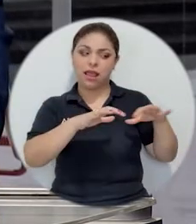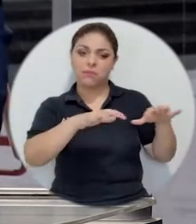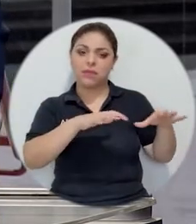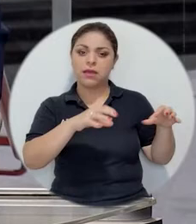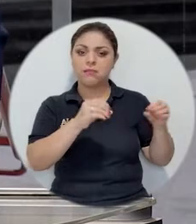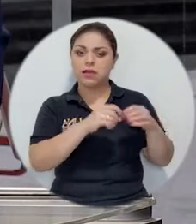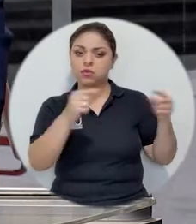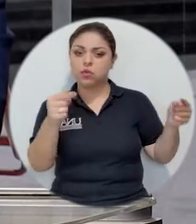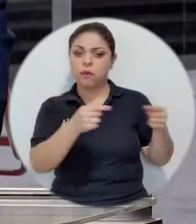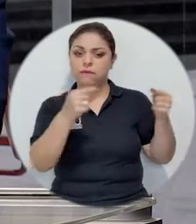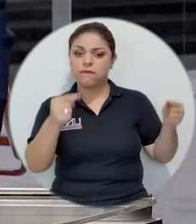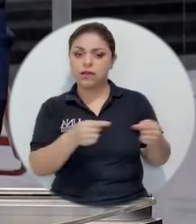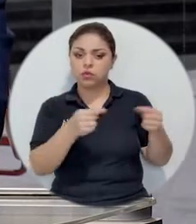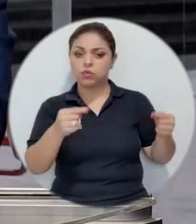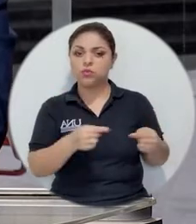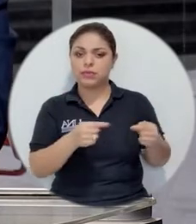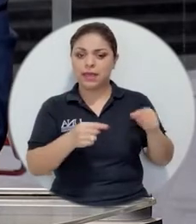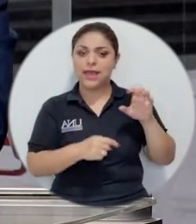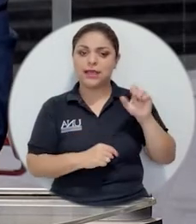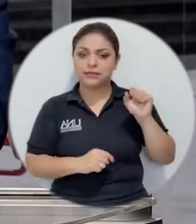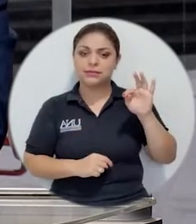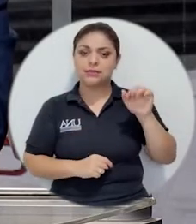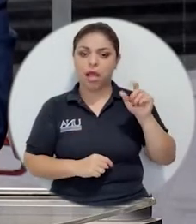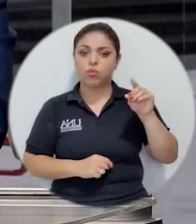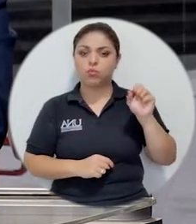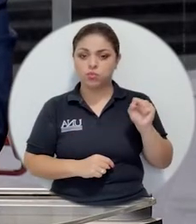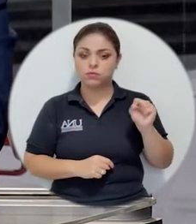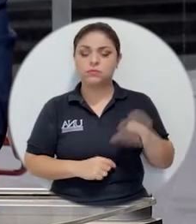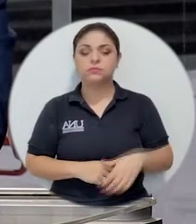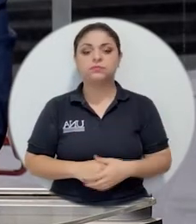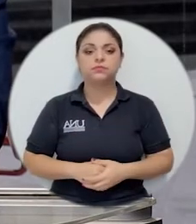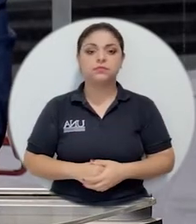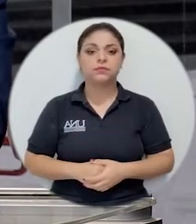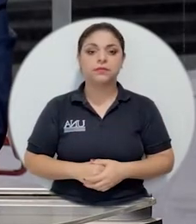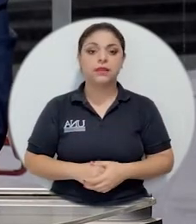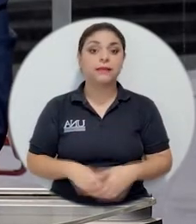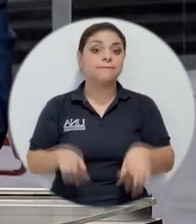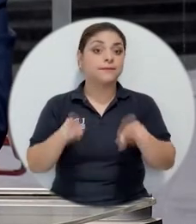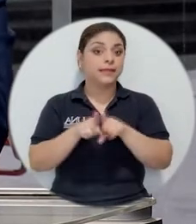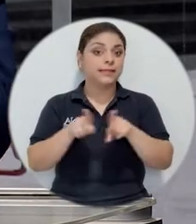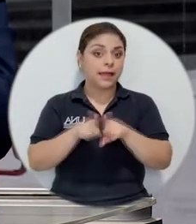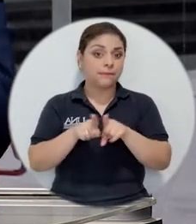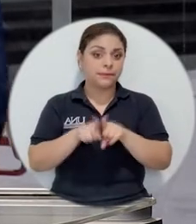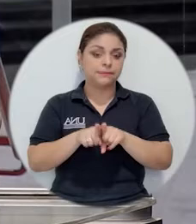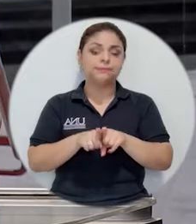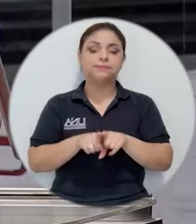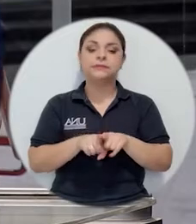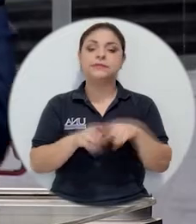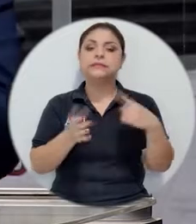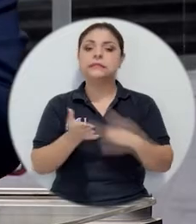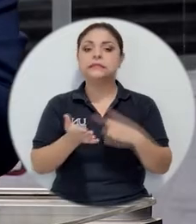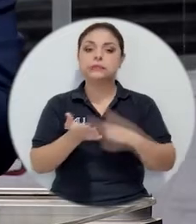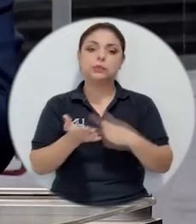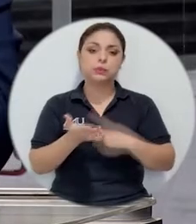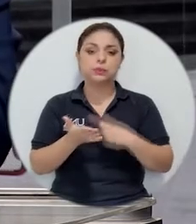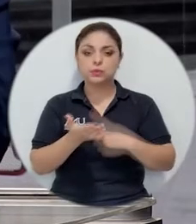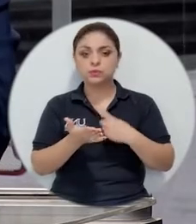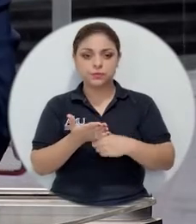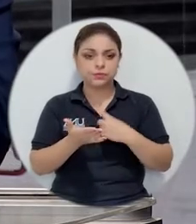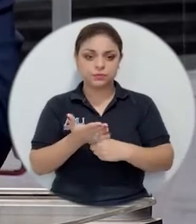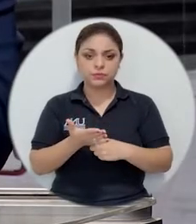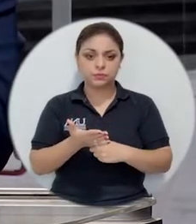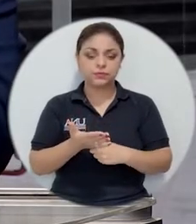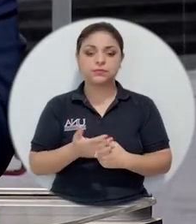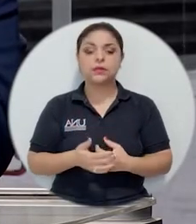más directamente relacionada con los estados. Por otra parte, ha habido una discusión y es un tema pendular, si uno lo ve es un tema pendular